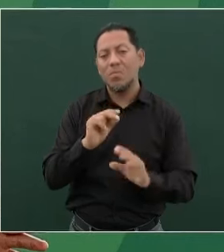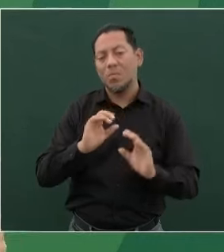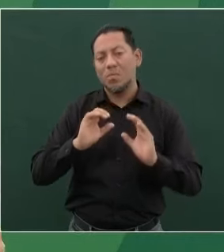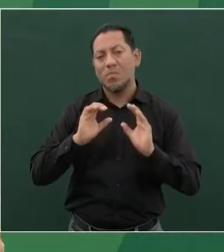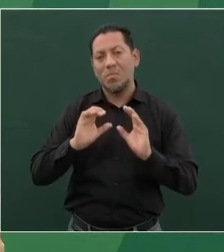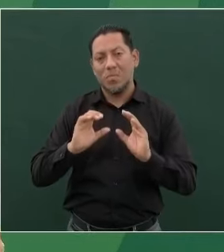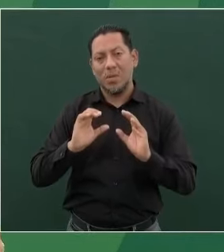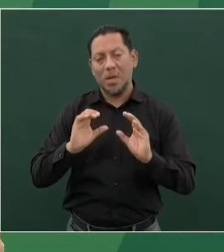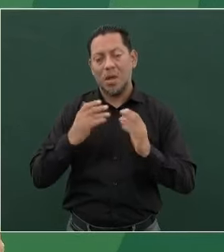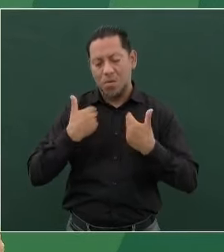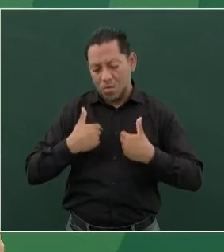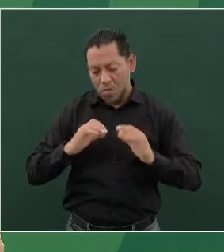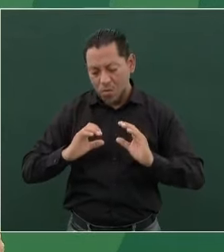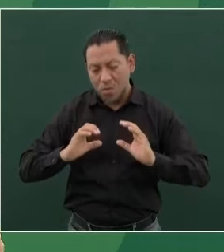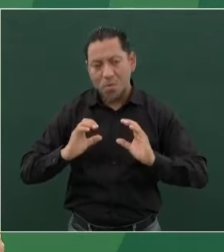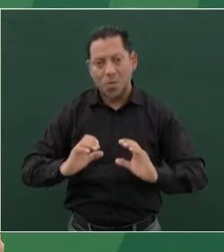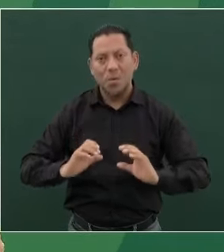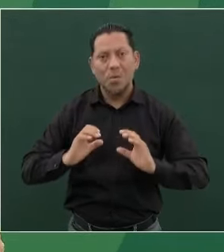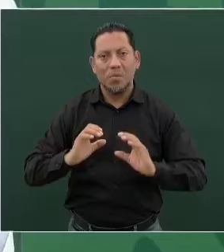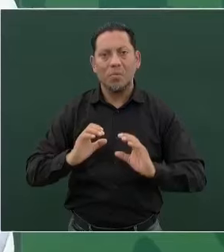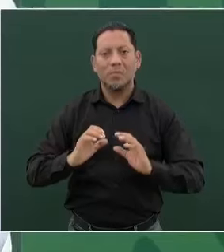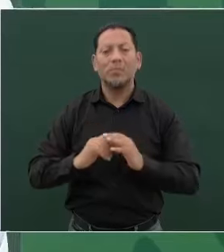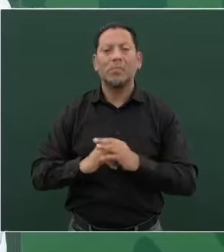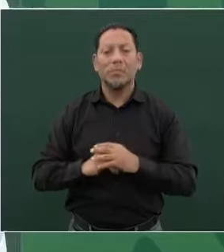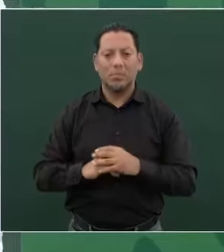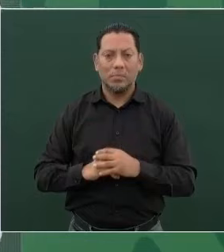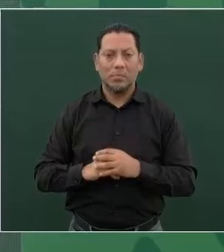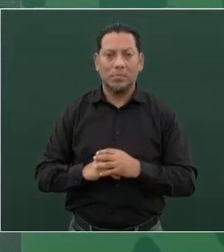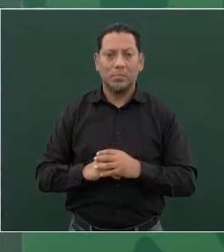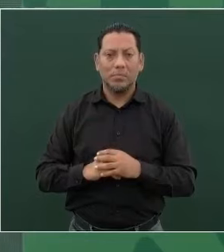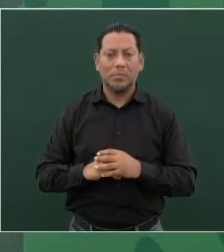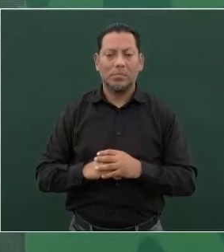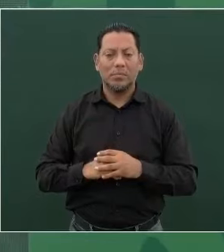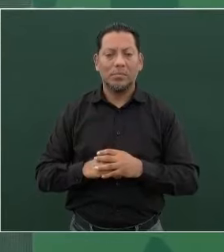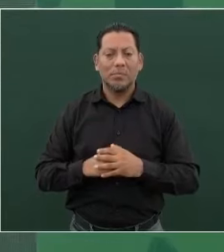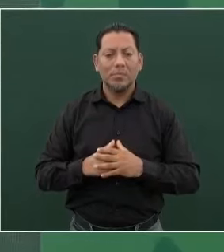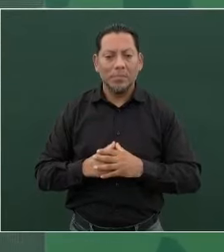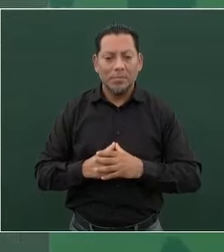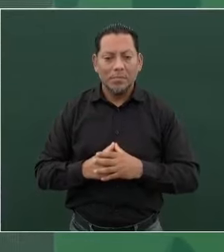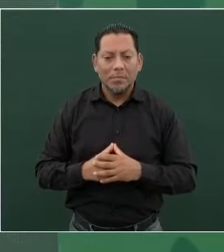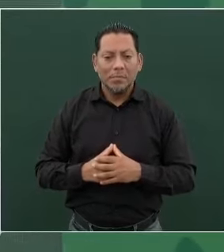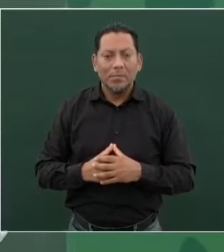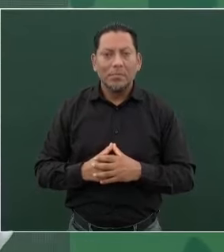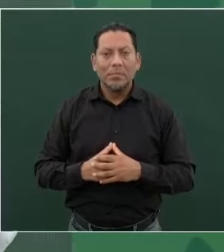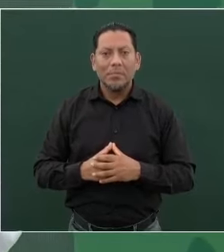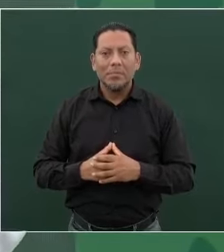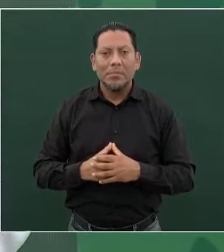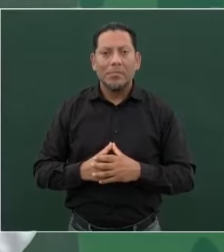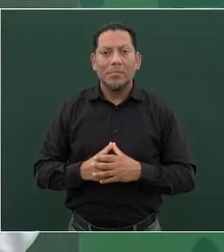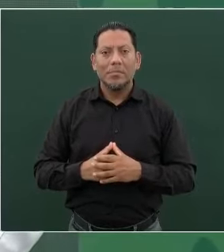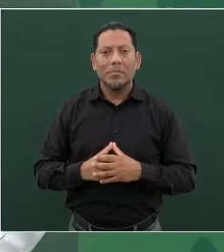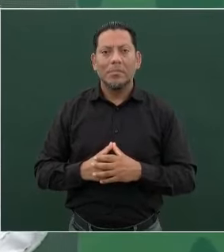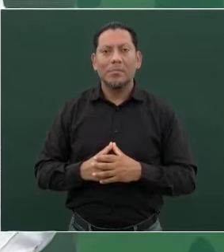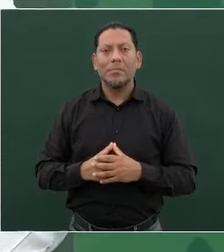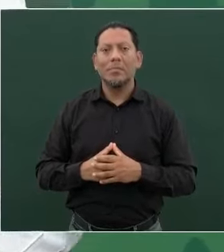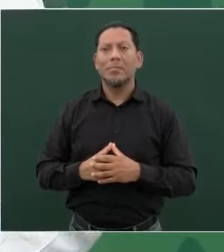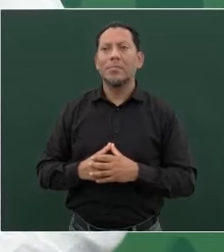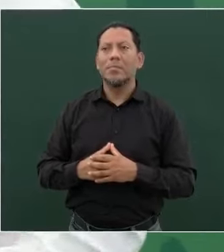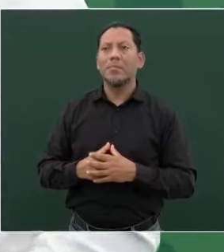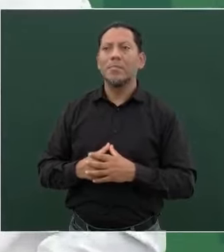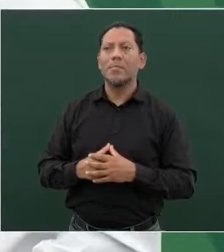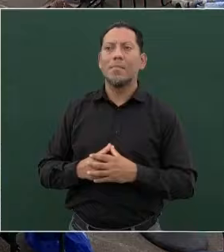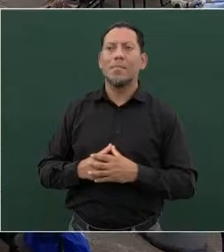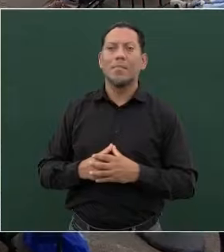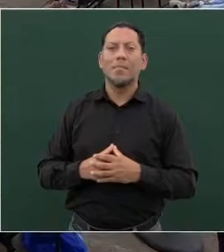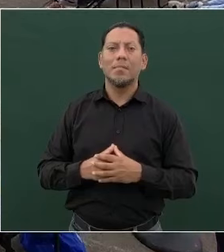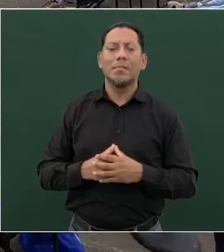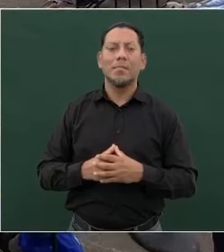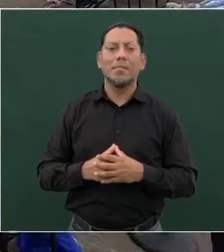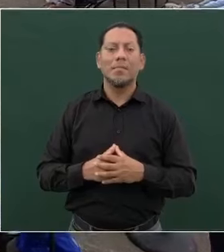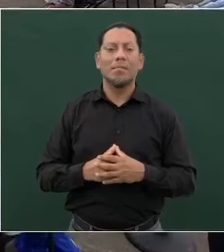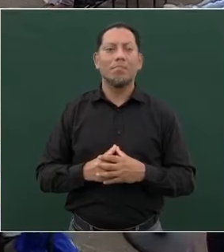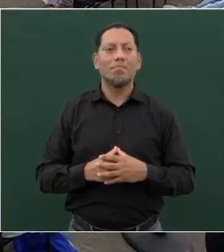no